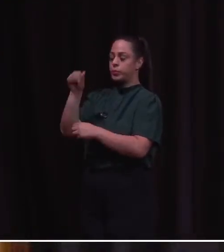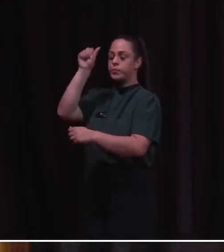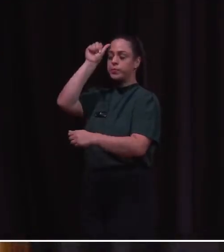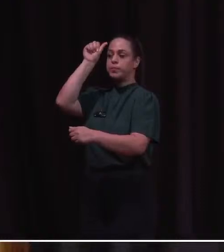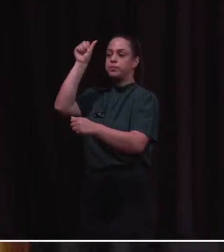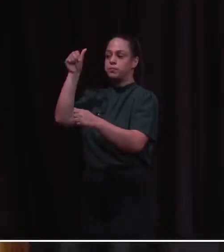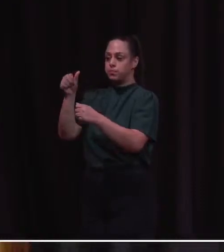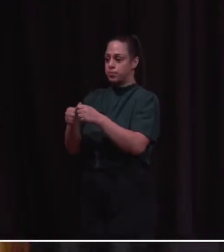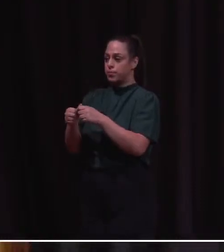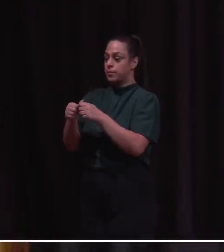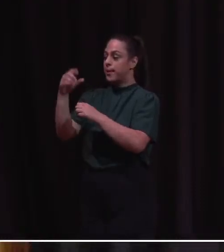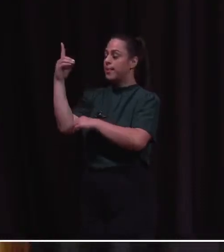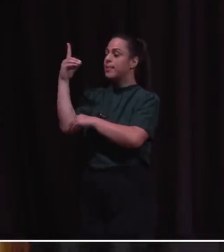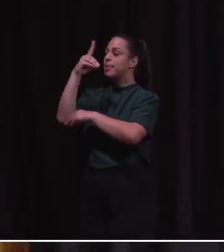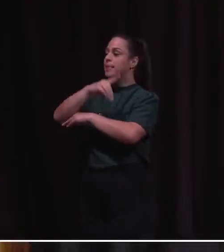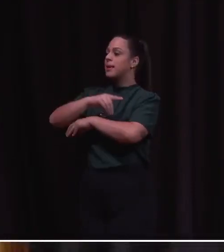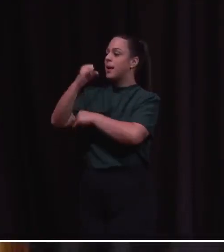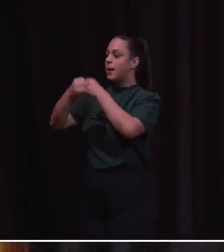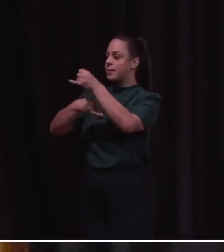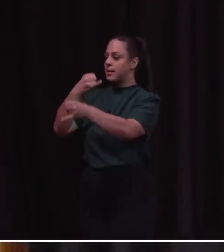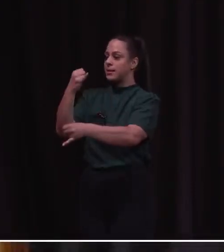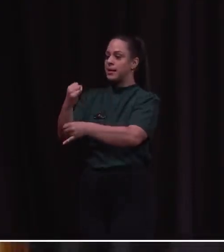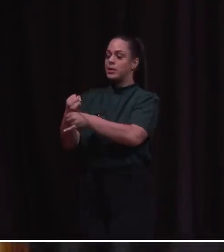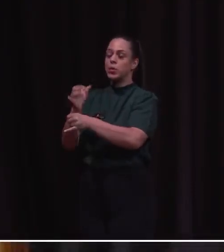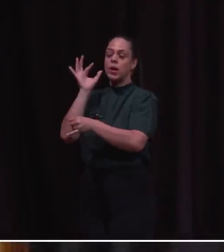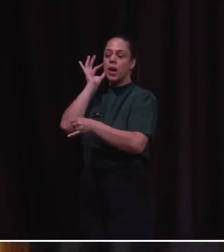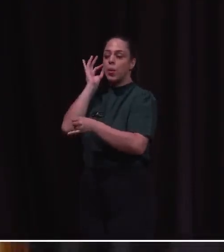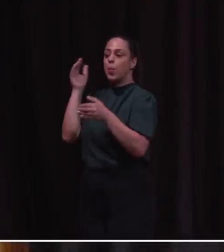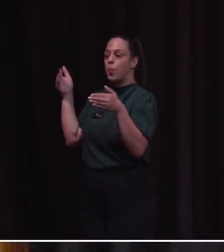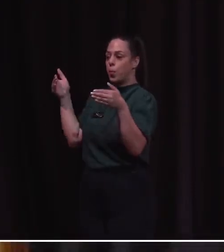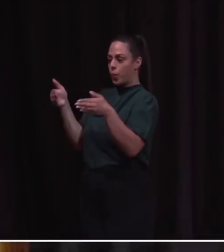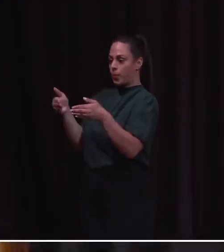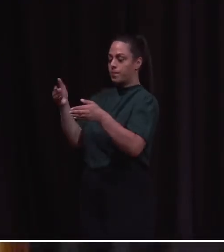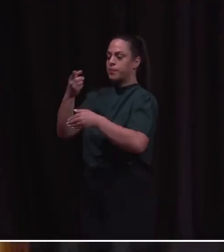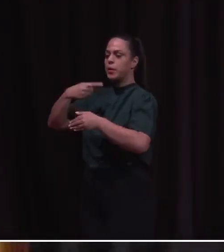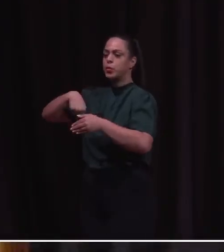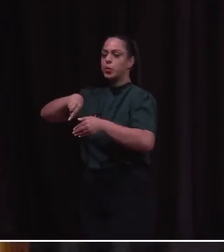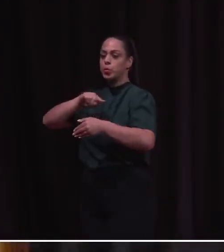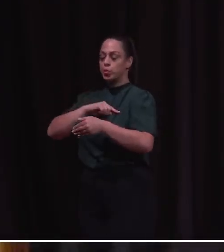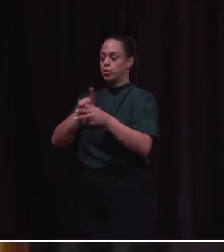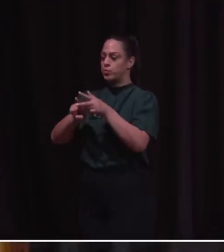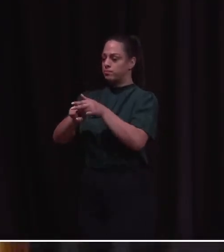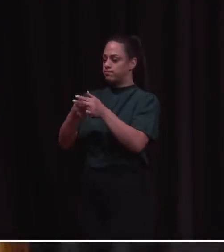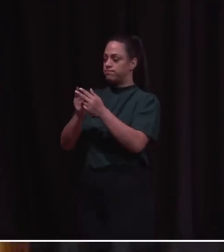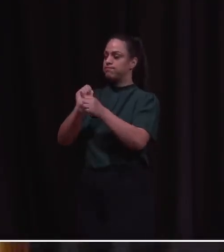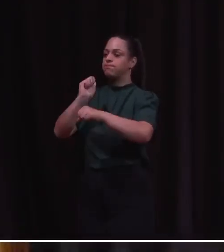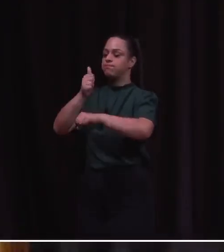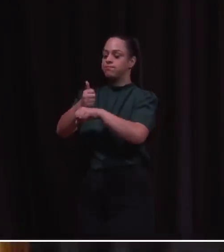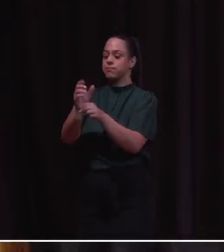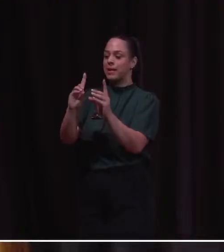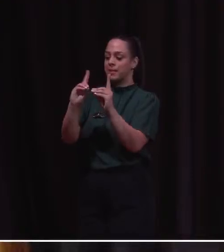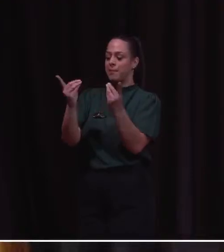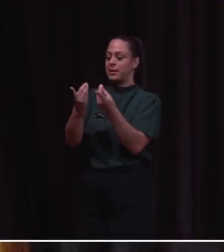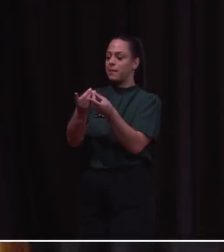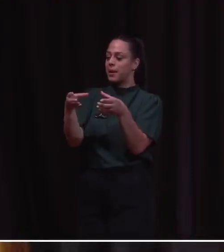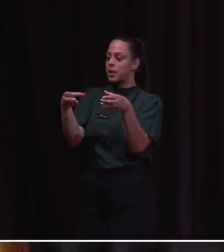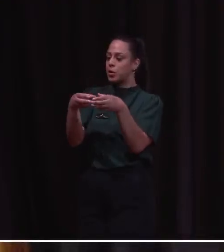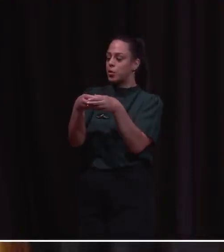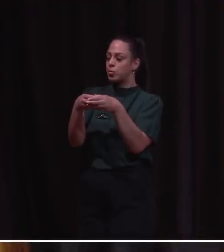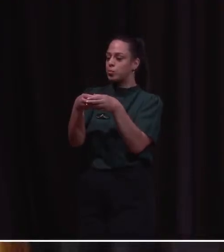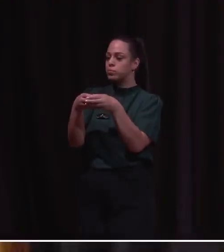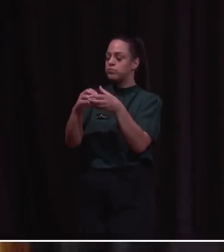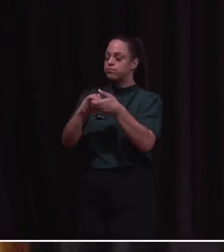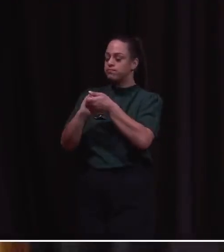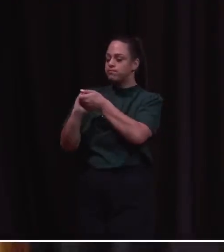Día Internacional de las Mujeres, inauguramos la Unidad de Equidad e Igualdad de